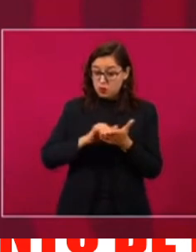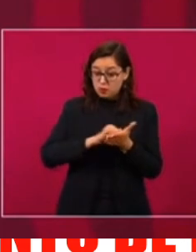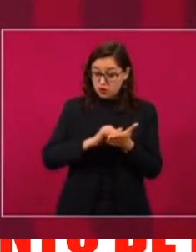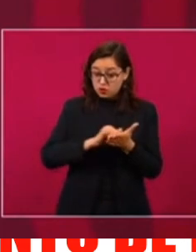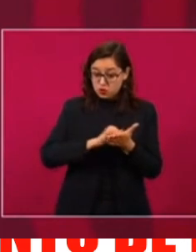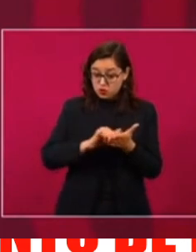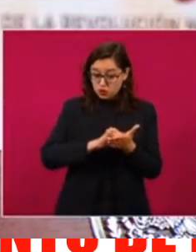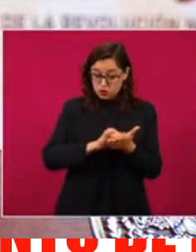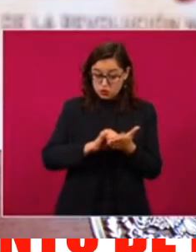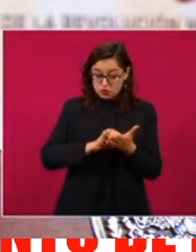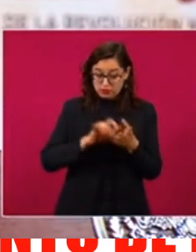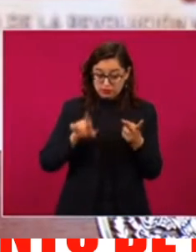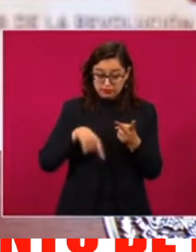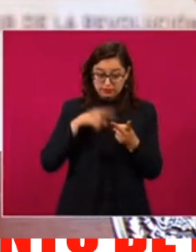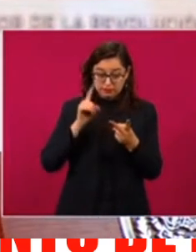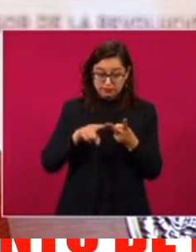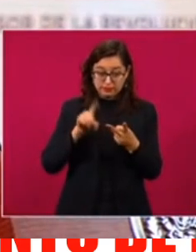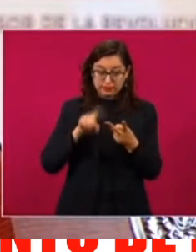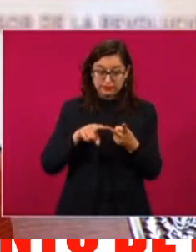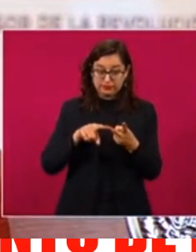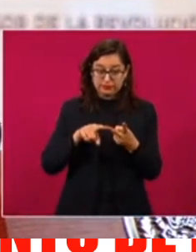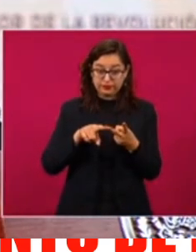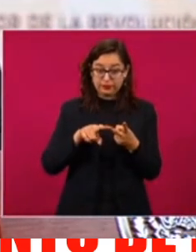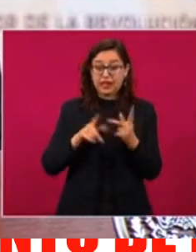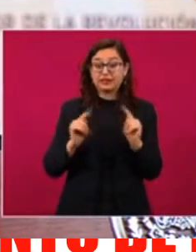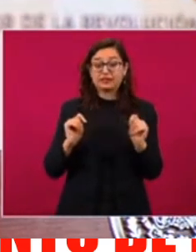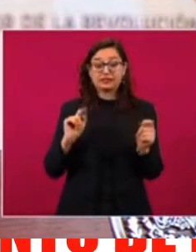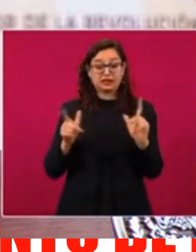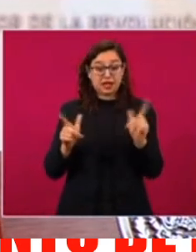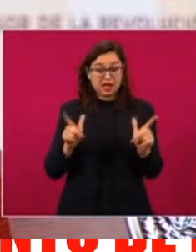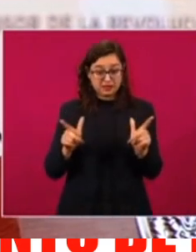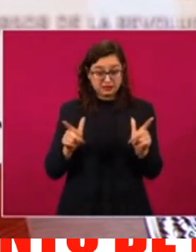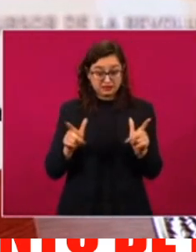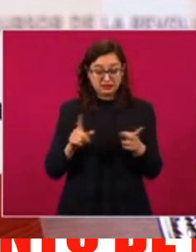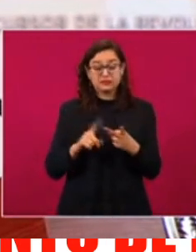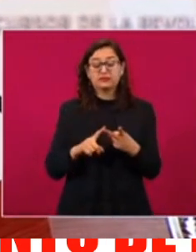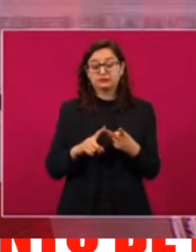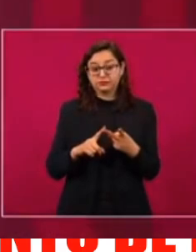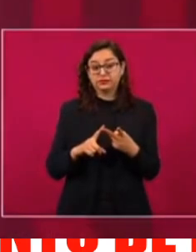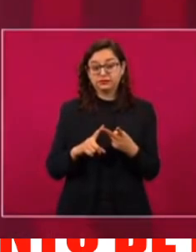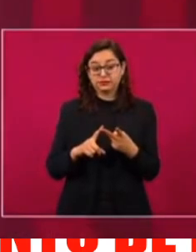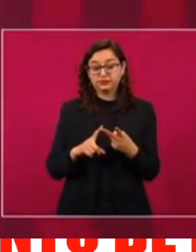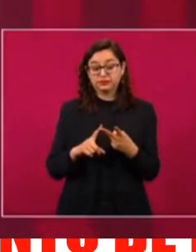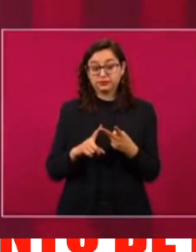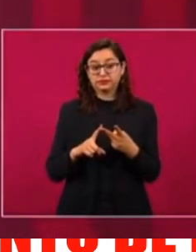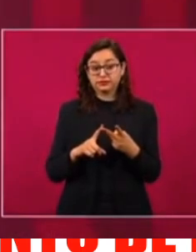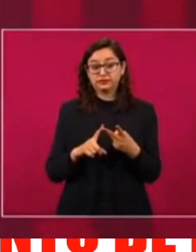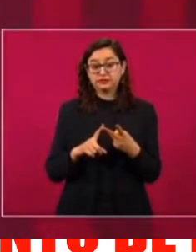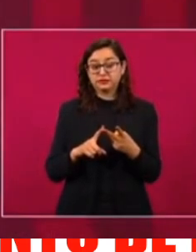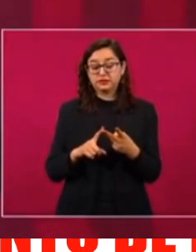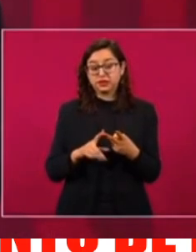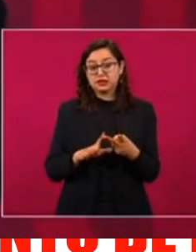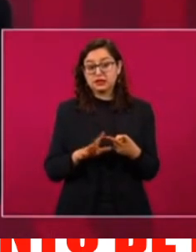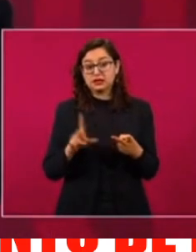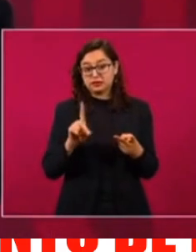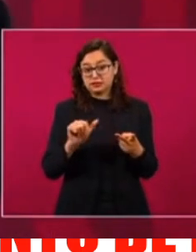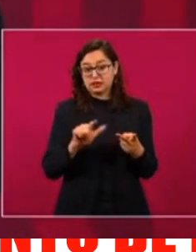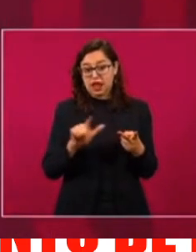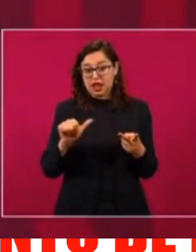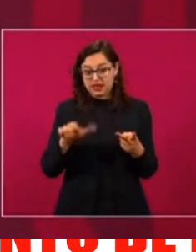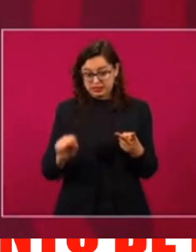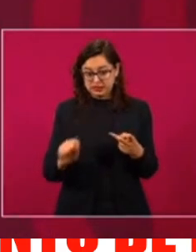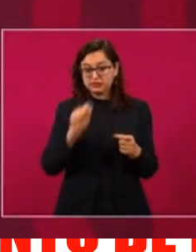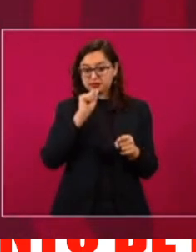haciendo obras, ya no puede decir eso el presidente, por eso él se está midiendo, está respetando,